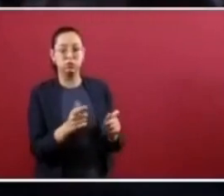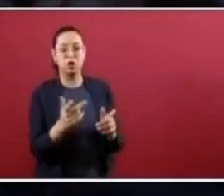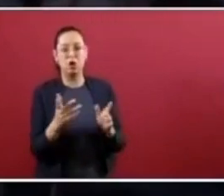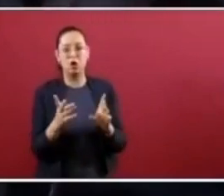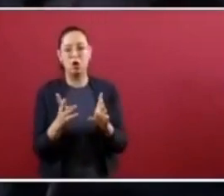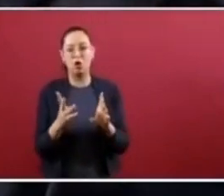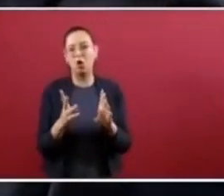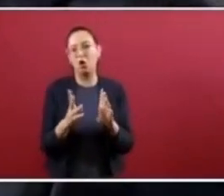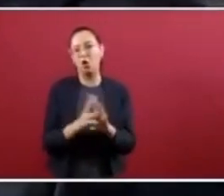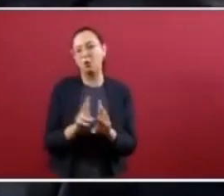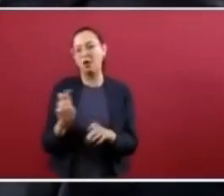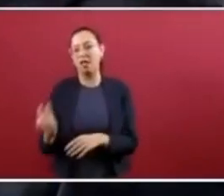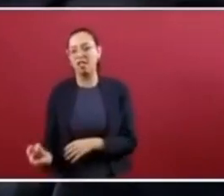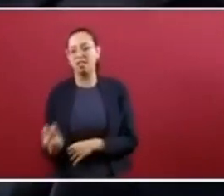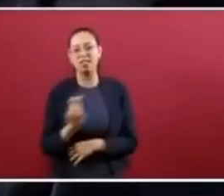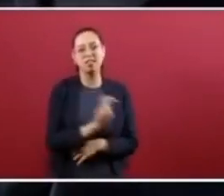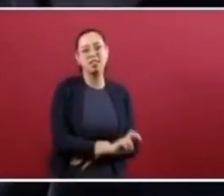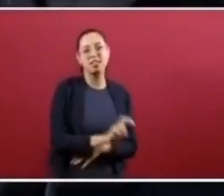chapulines